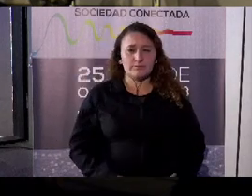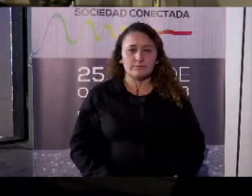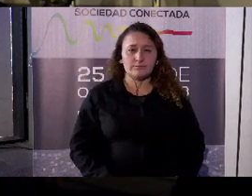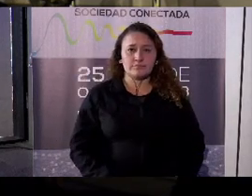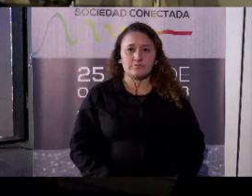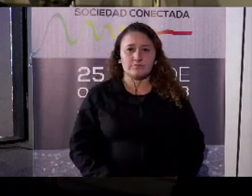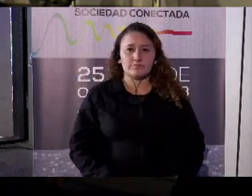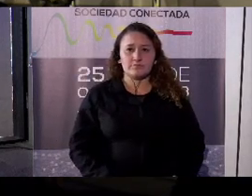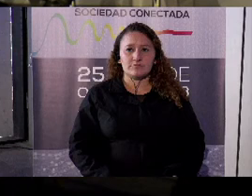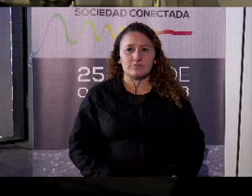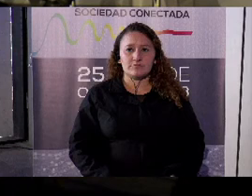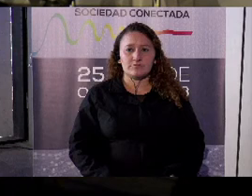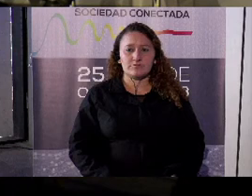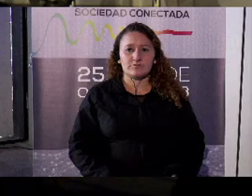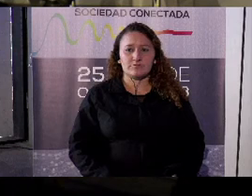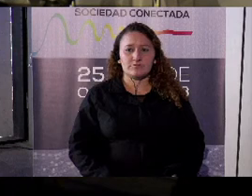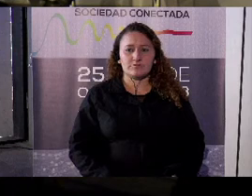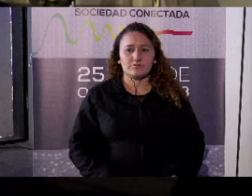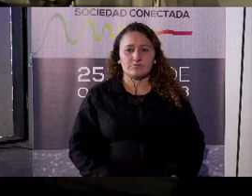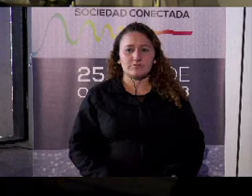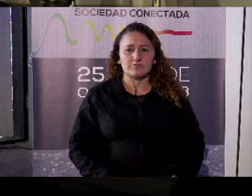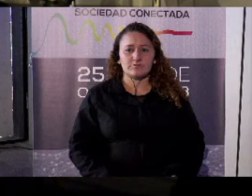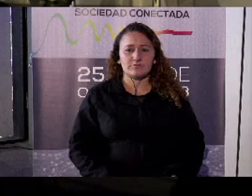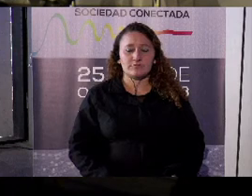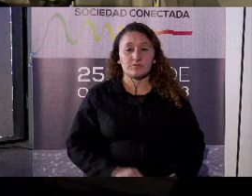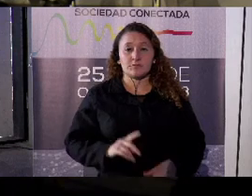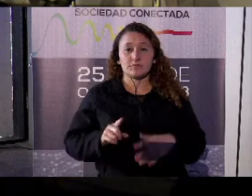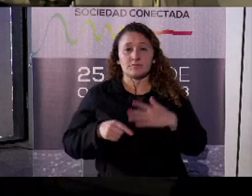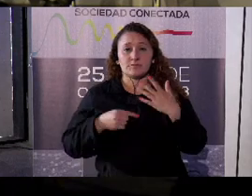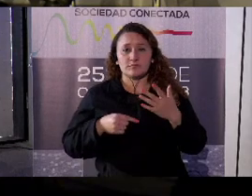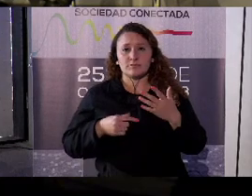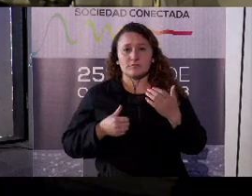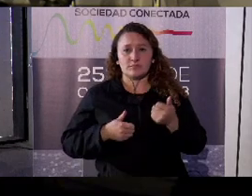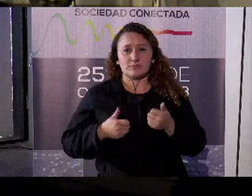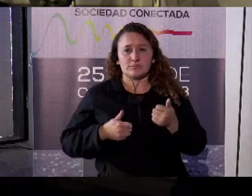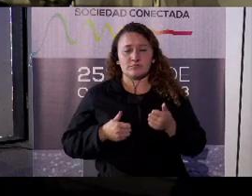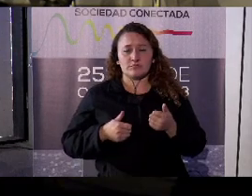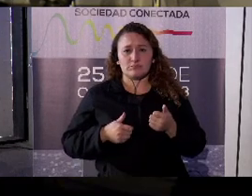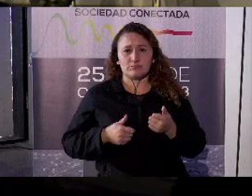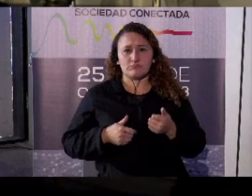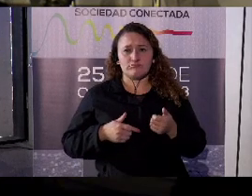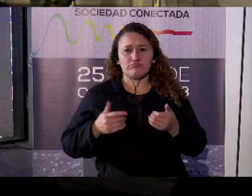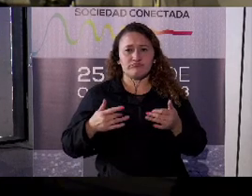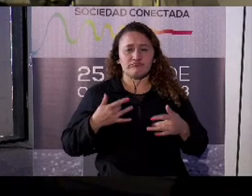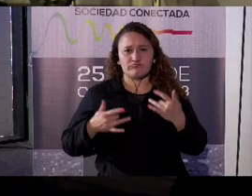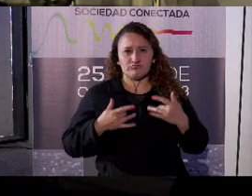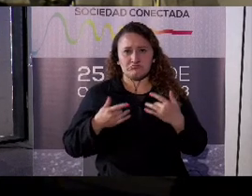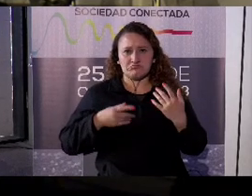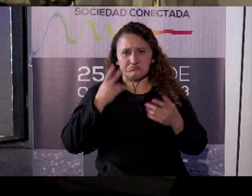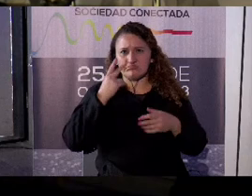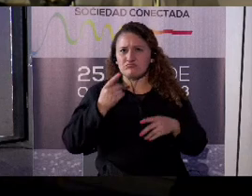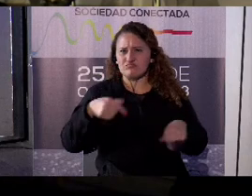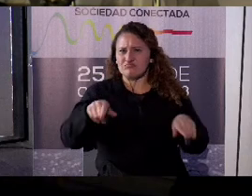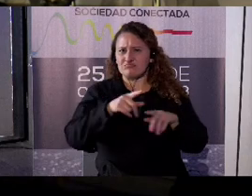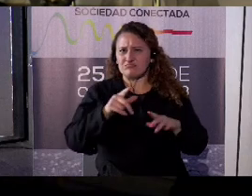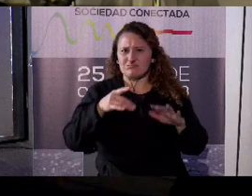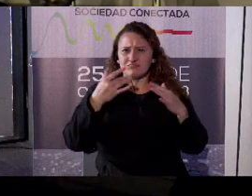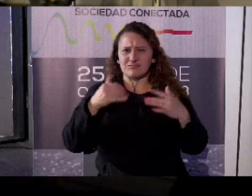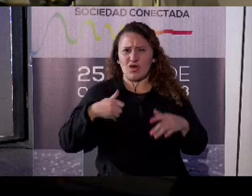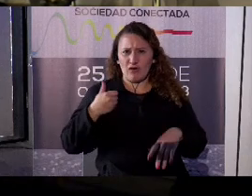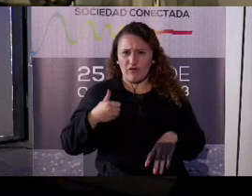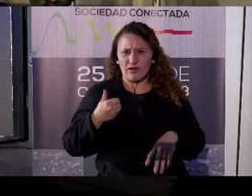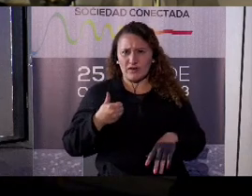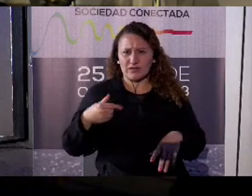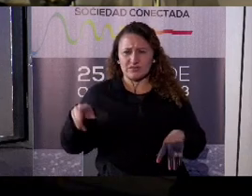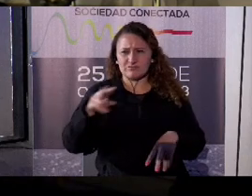Huawei El sexto caso que quisiero presentar es entretenimiento creo que todos ustedes han visto como los millenials están dominando los mercados